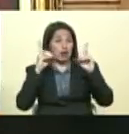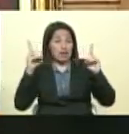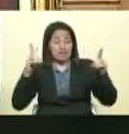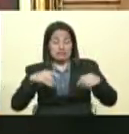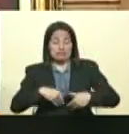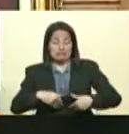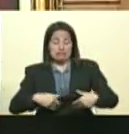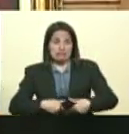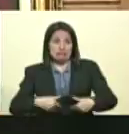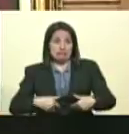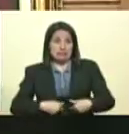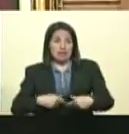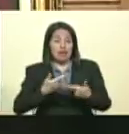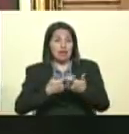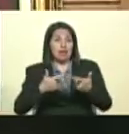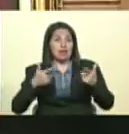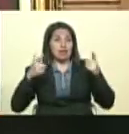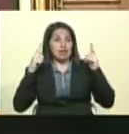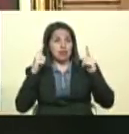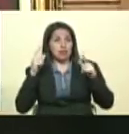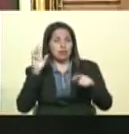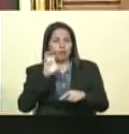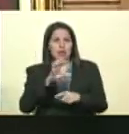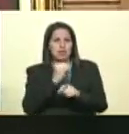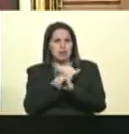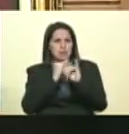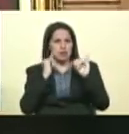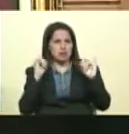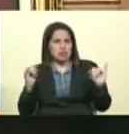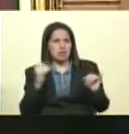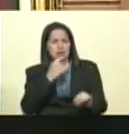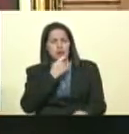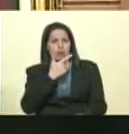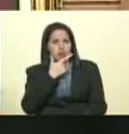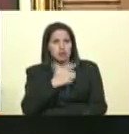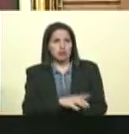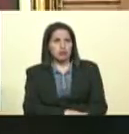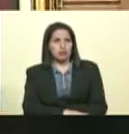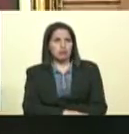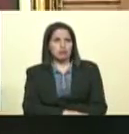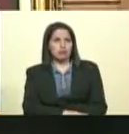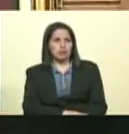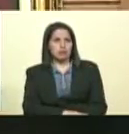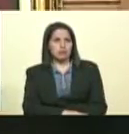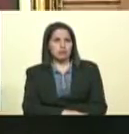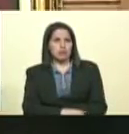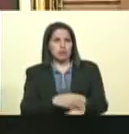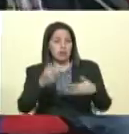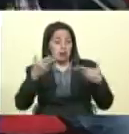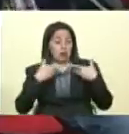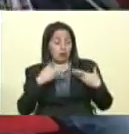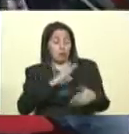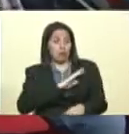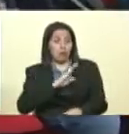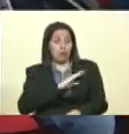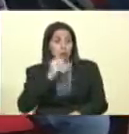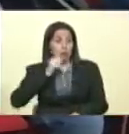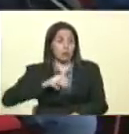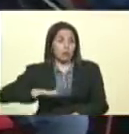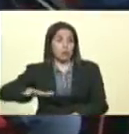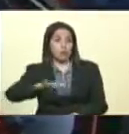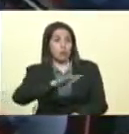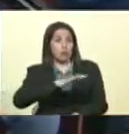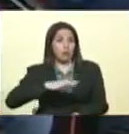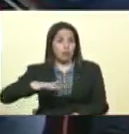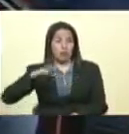una democracia libre, un país independiente, soberano, bonito, que le pertenece al propio pueblo. En